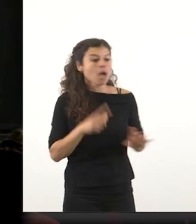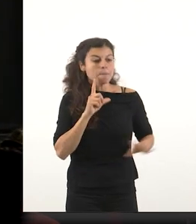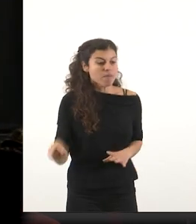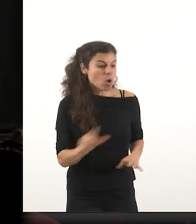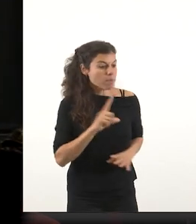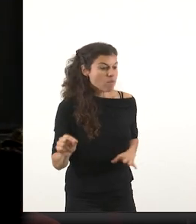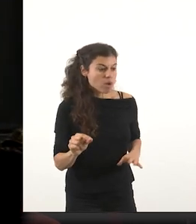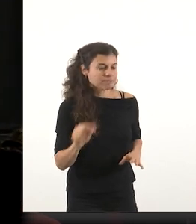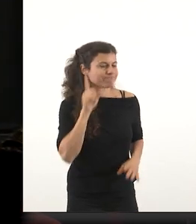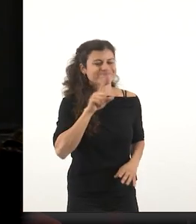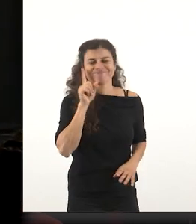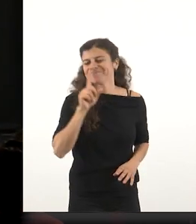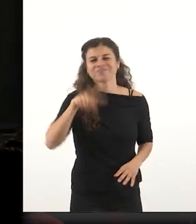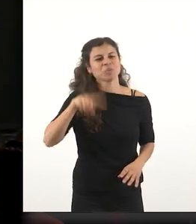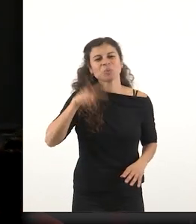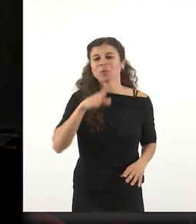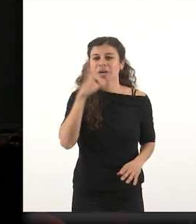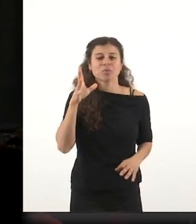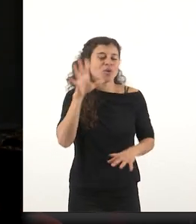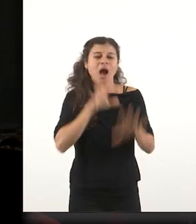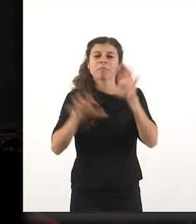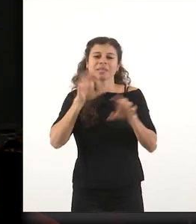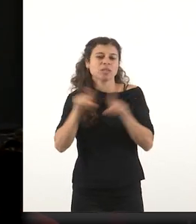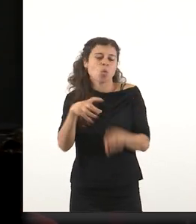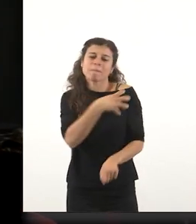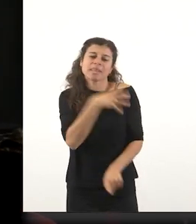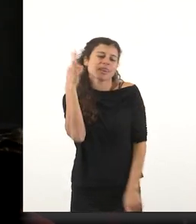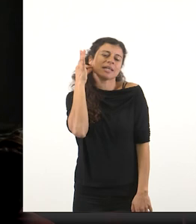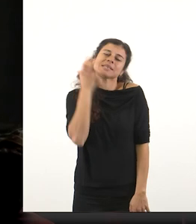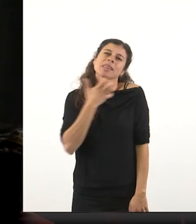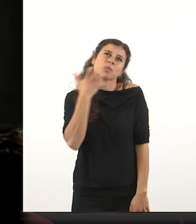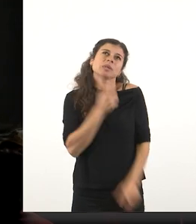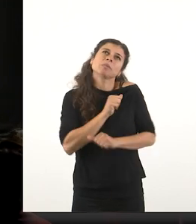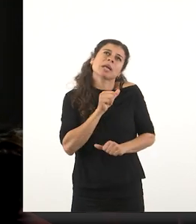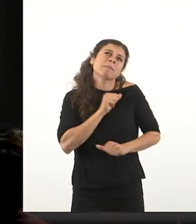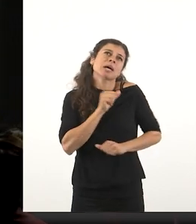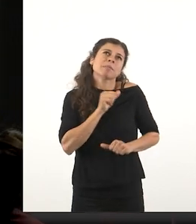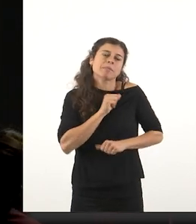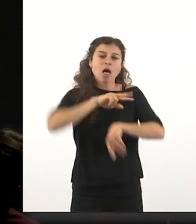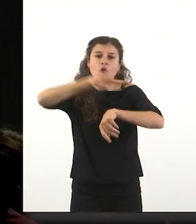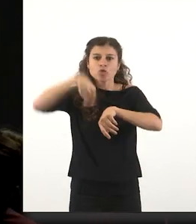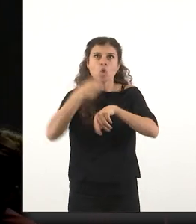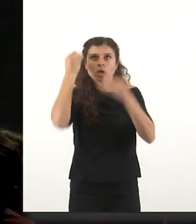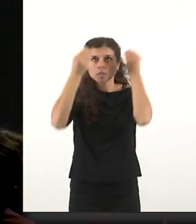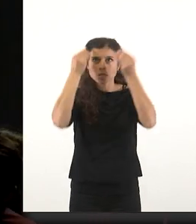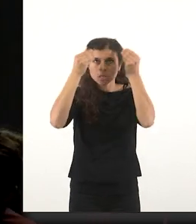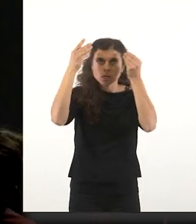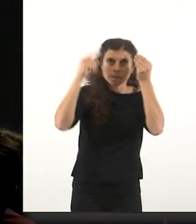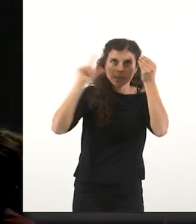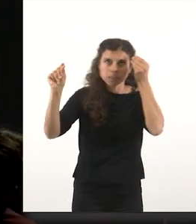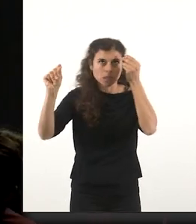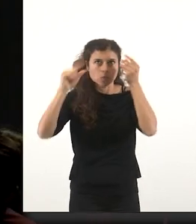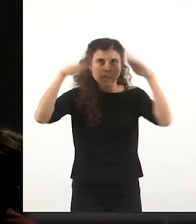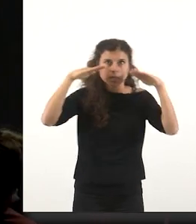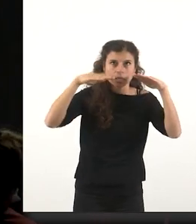frase y nunca me fui porque yo de niña aprendí a esperar como la princesa del cuento y porque yo en 2 horas aparecen 20 pensamientos en mi cabeza, muevo la pavora, vete, quédate, es por lo